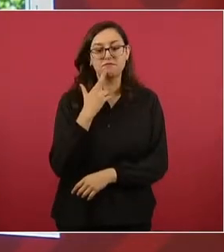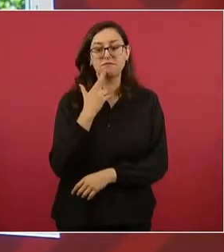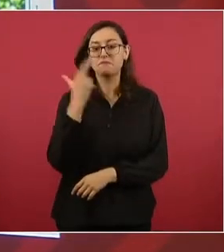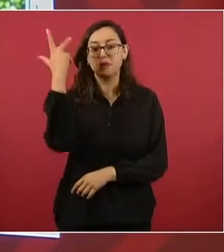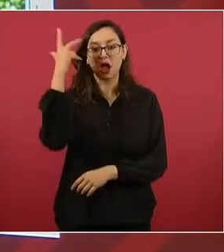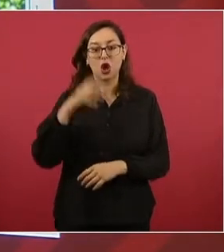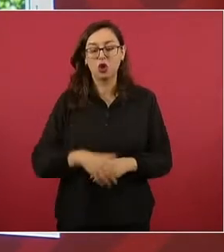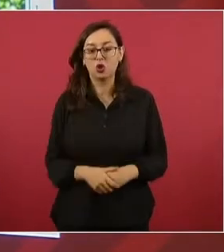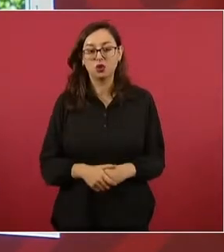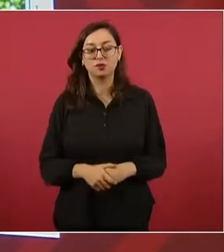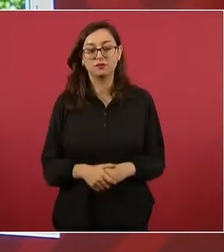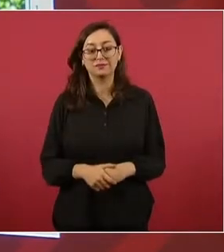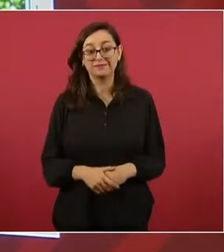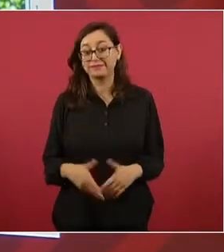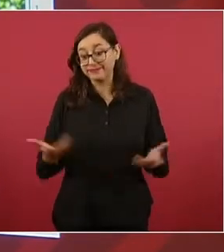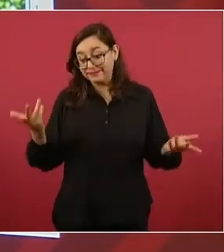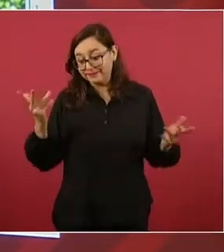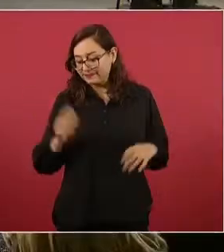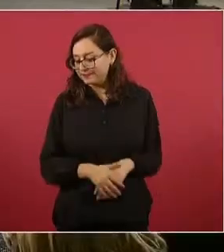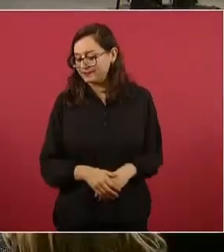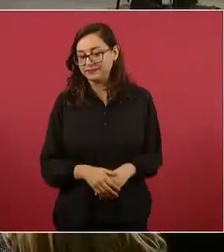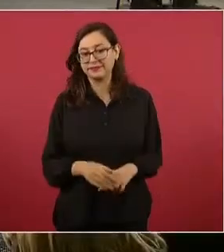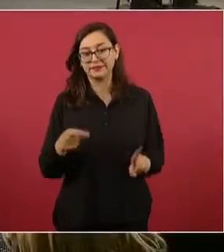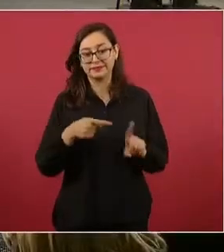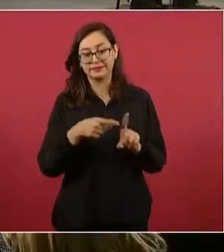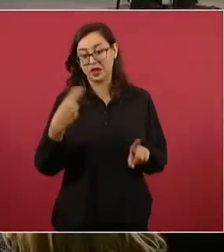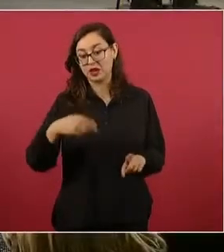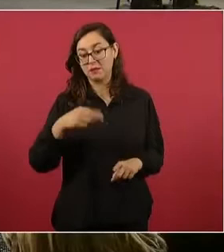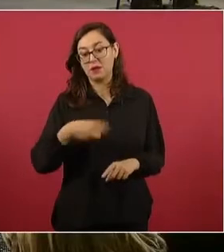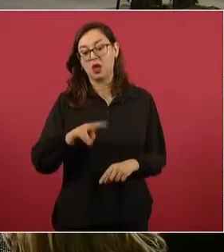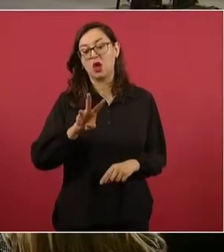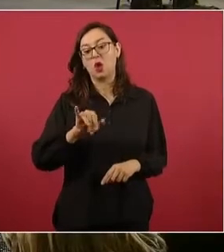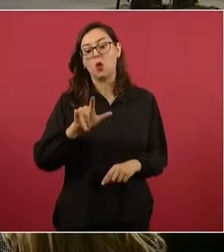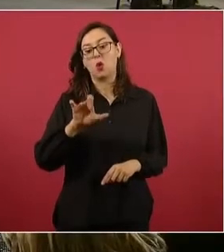El embajador, lo voy a decir, Wilson,